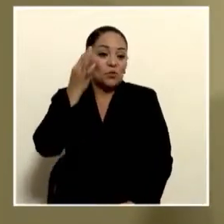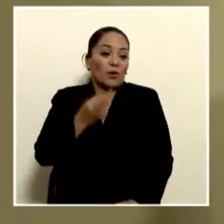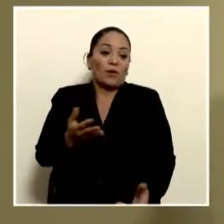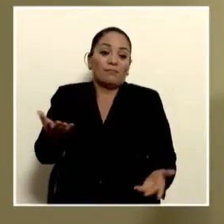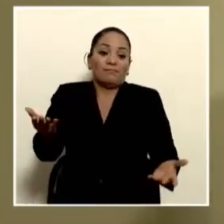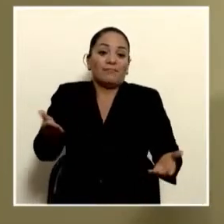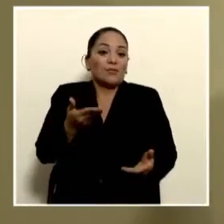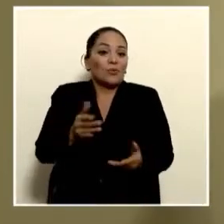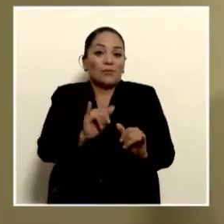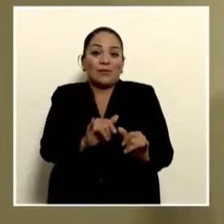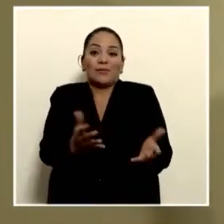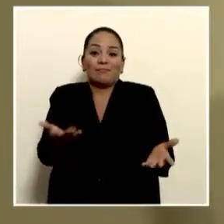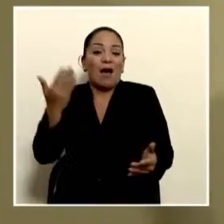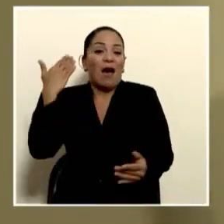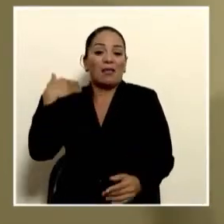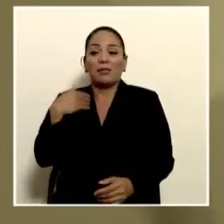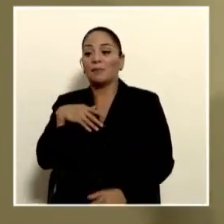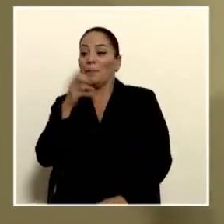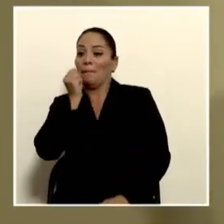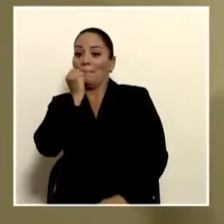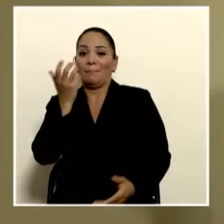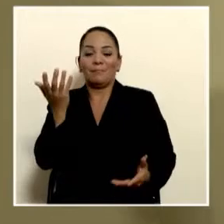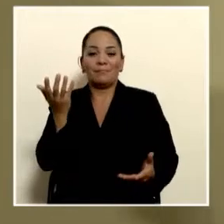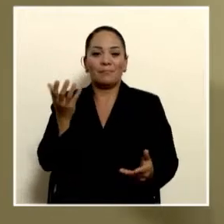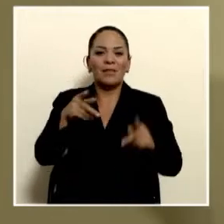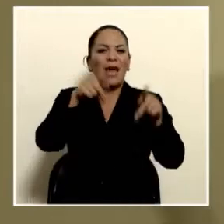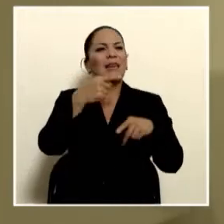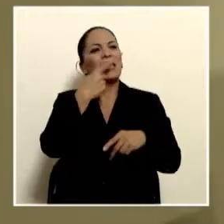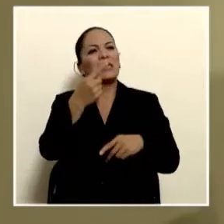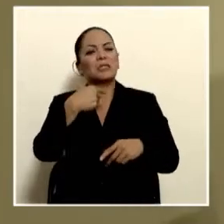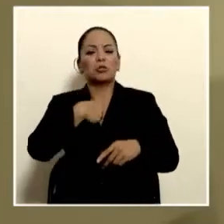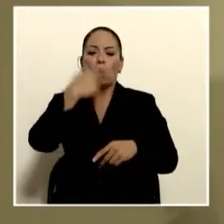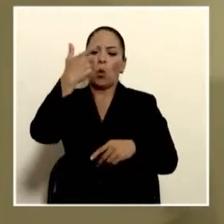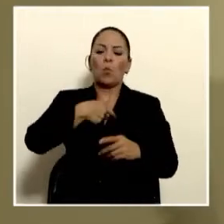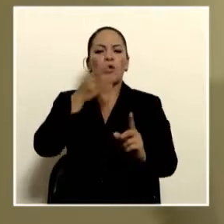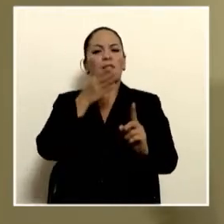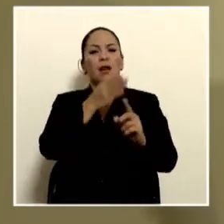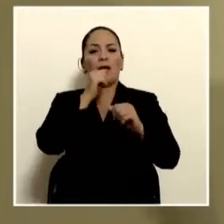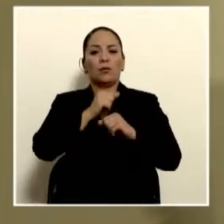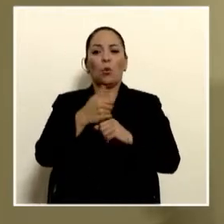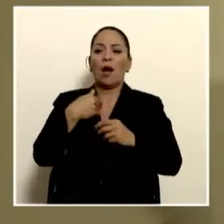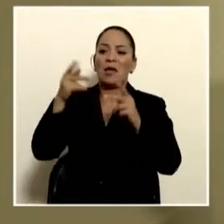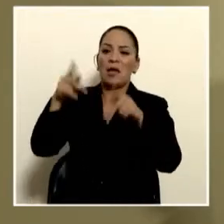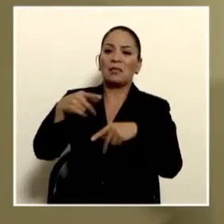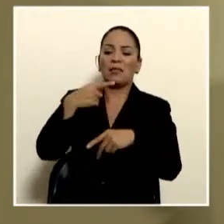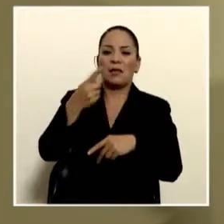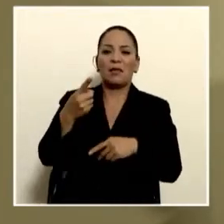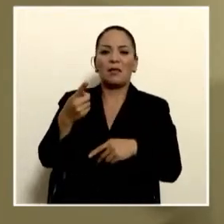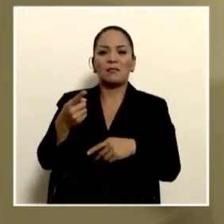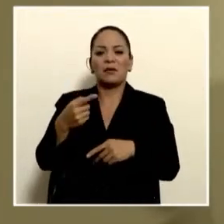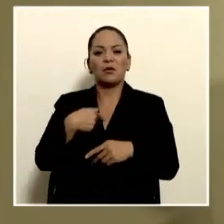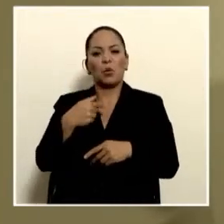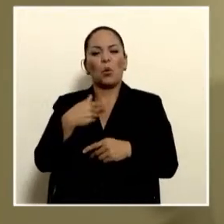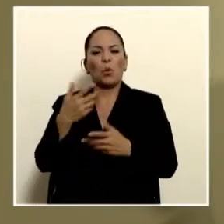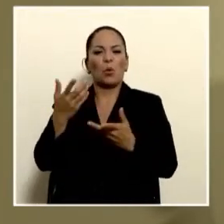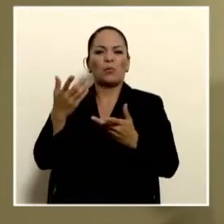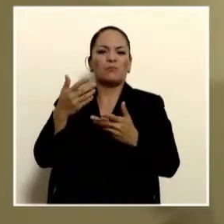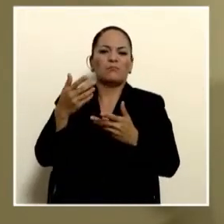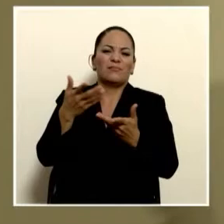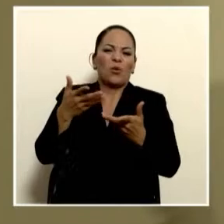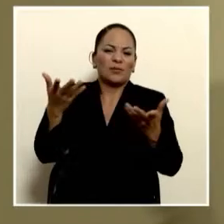son. Y a mí me dicen que yo soy muy directo y hay gente que dice que estoy hasta agresivo. No,